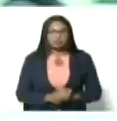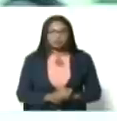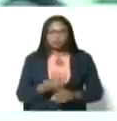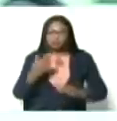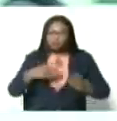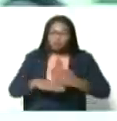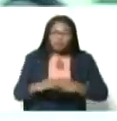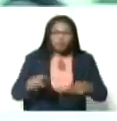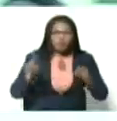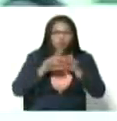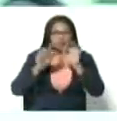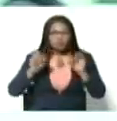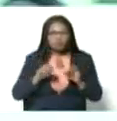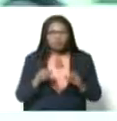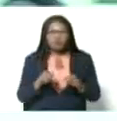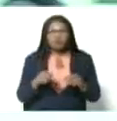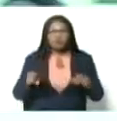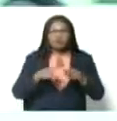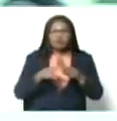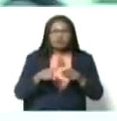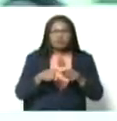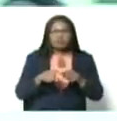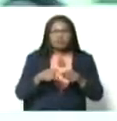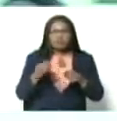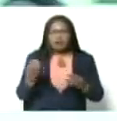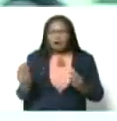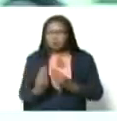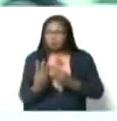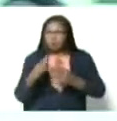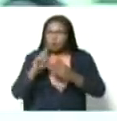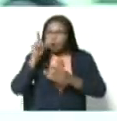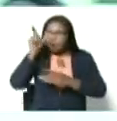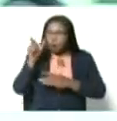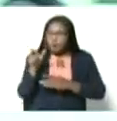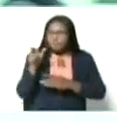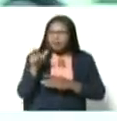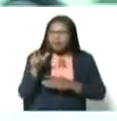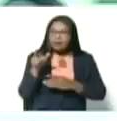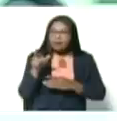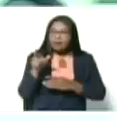fuimos, le fuimos a dar la cola al supervisor Monje, ¿te acuerdas? ¿Dónde está Monje?